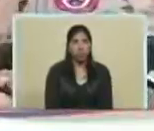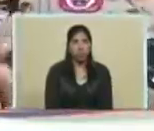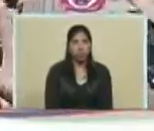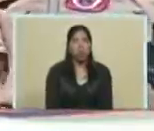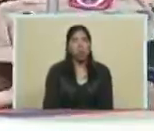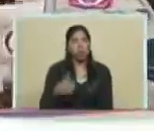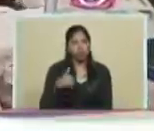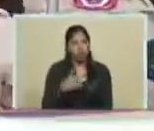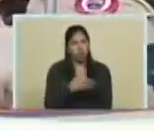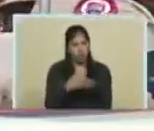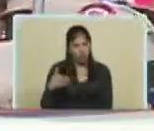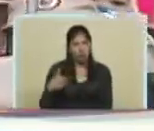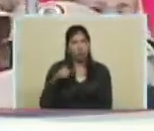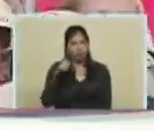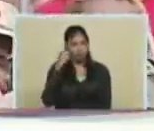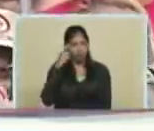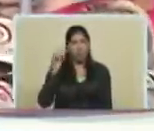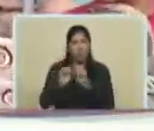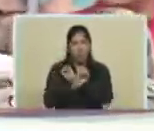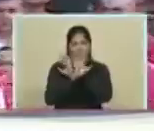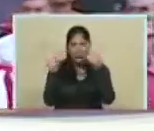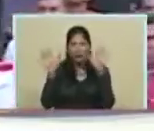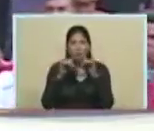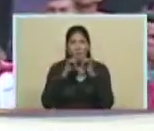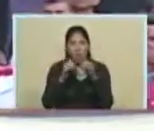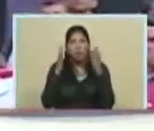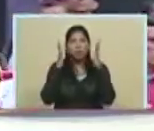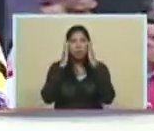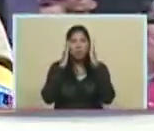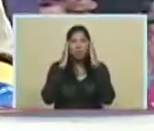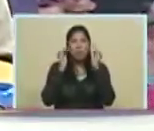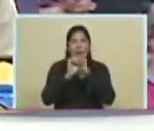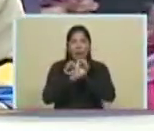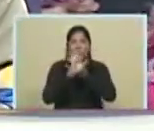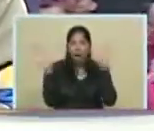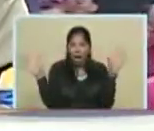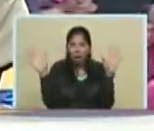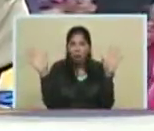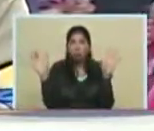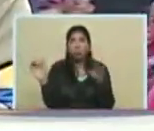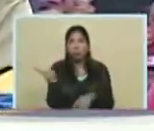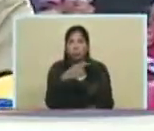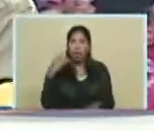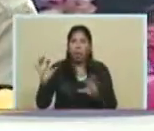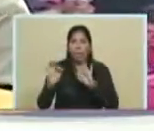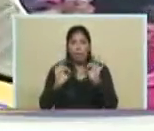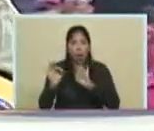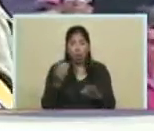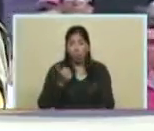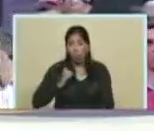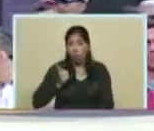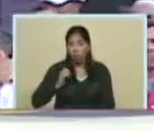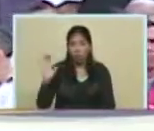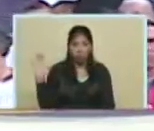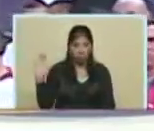Yo quiero que estemos claros, bien informados, y nos preparemos para lo que sea.